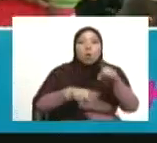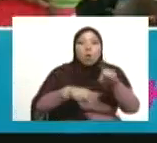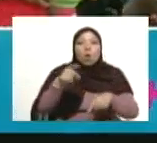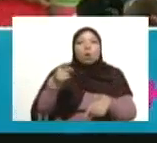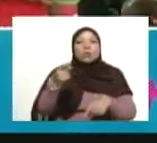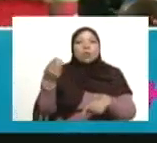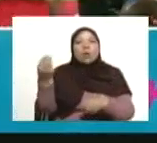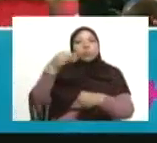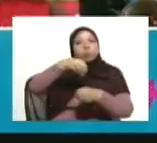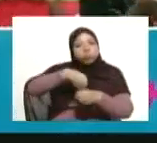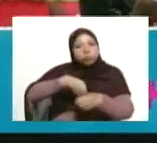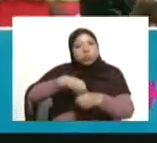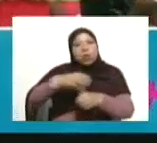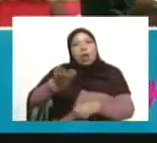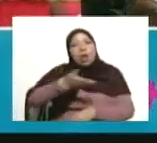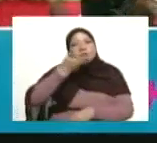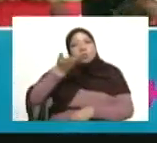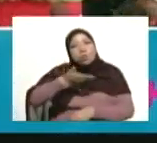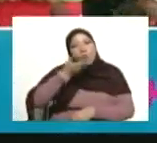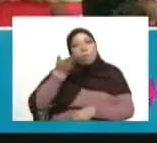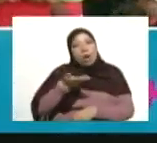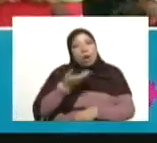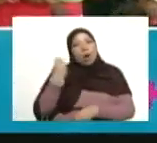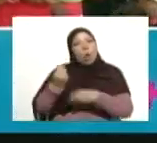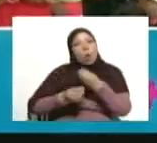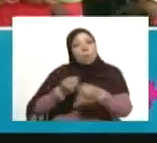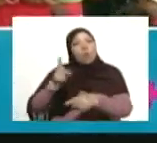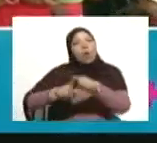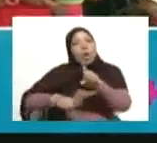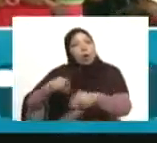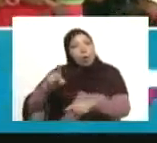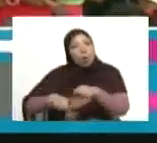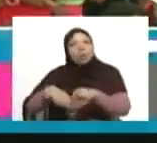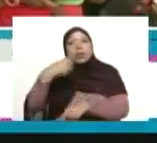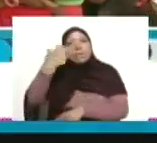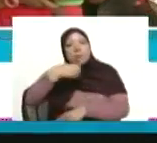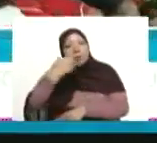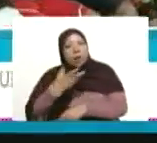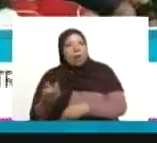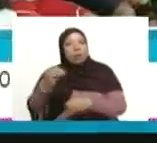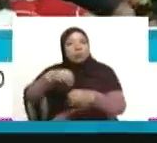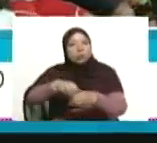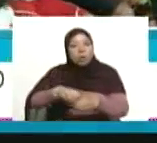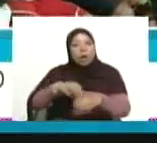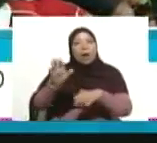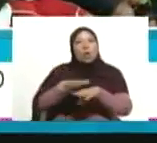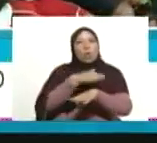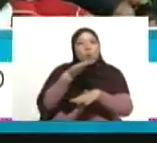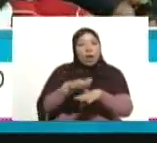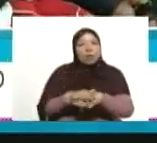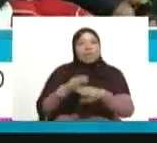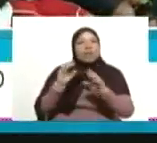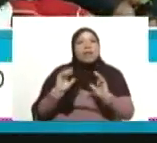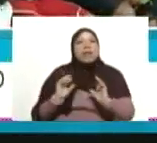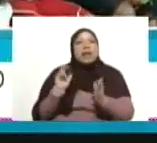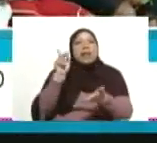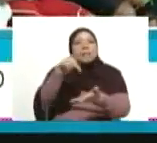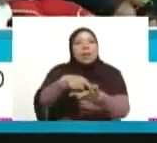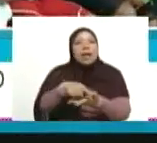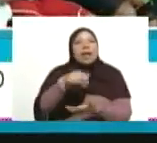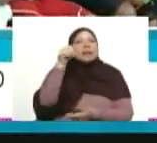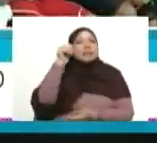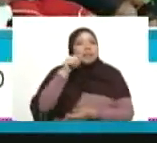en ese momento a ellos para el sancocho. Correcto. Eso lo hicimos el día jueves y el día sábado fue la organización y la participación de